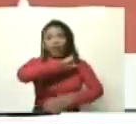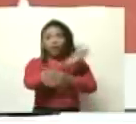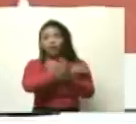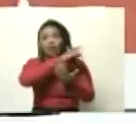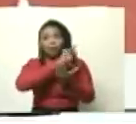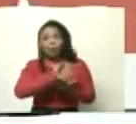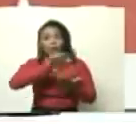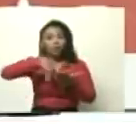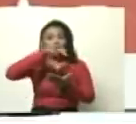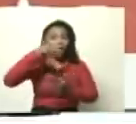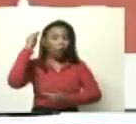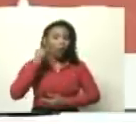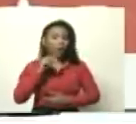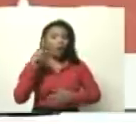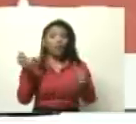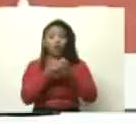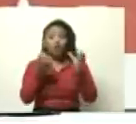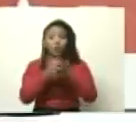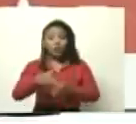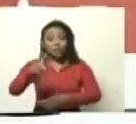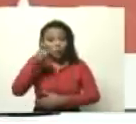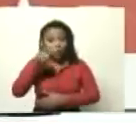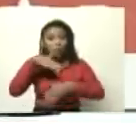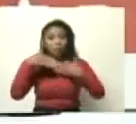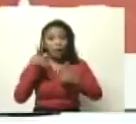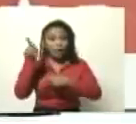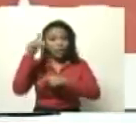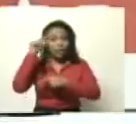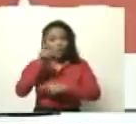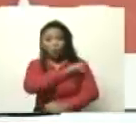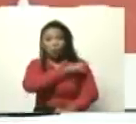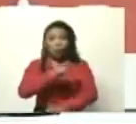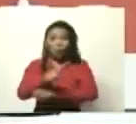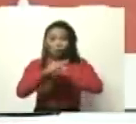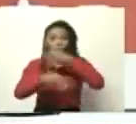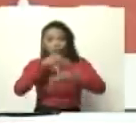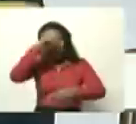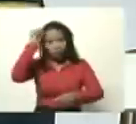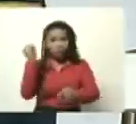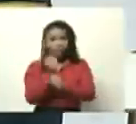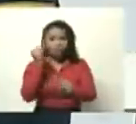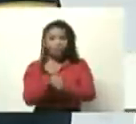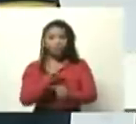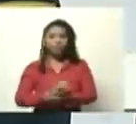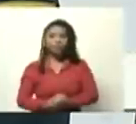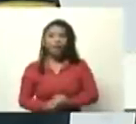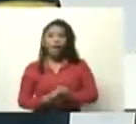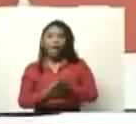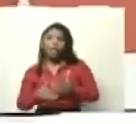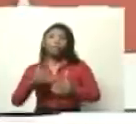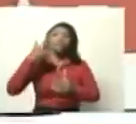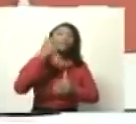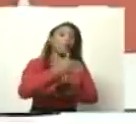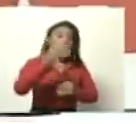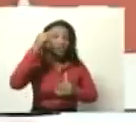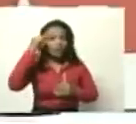Armada Nacional Bolivariana y de los organismos de seguridad que ese día cumplieron con su trabajo. Luego el día